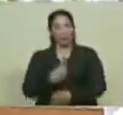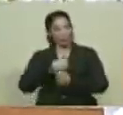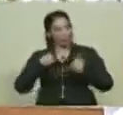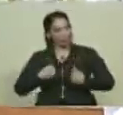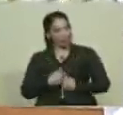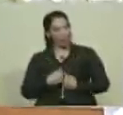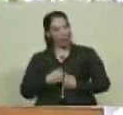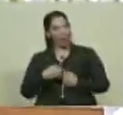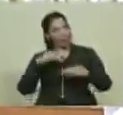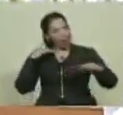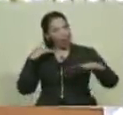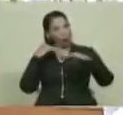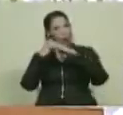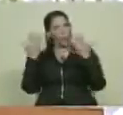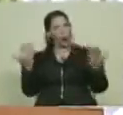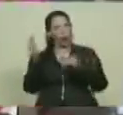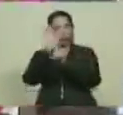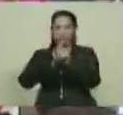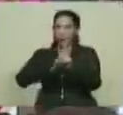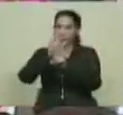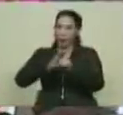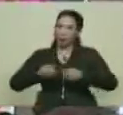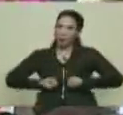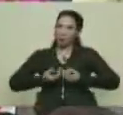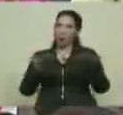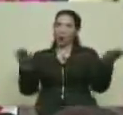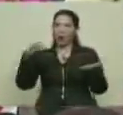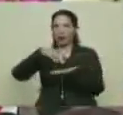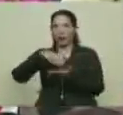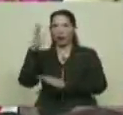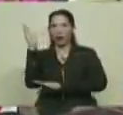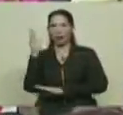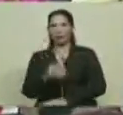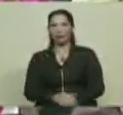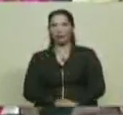igual nuestro cariño, nuestro afecto para el estado Lara.